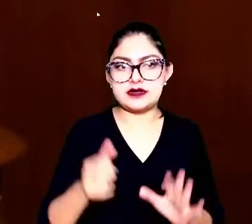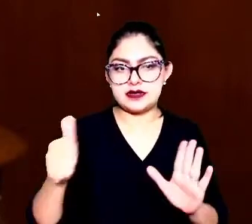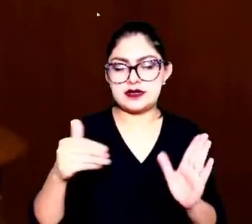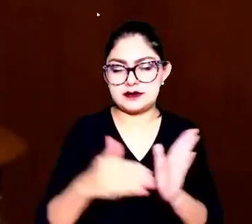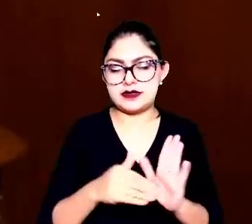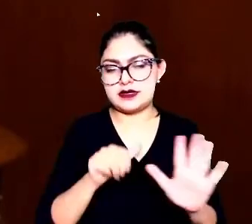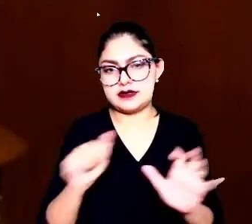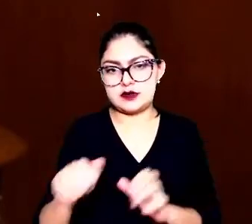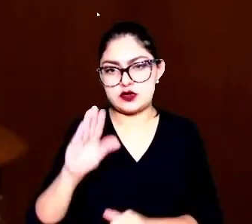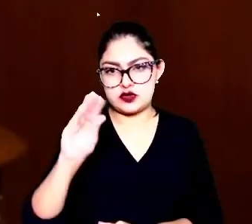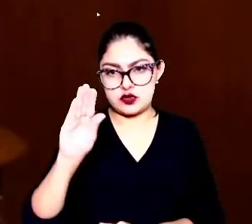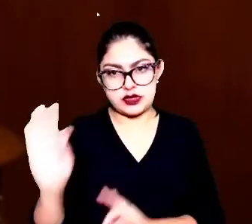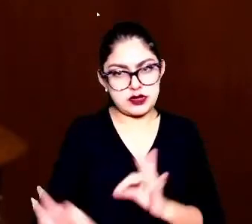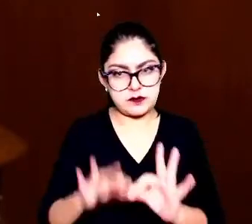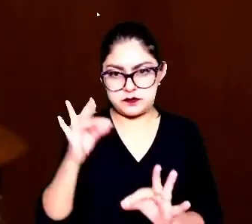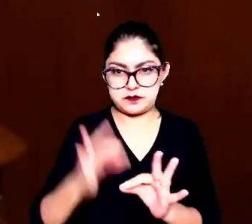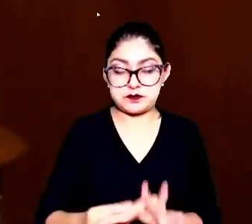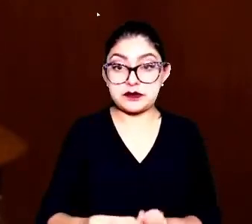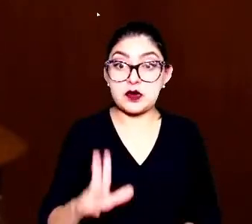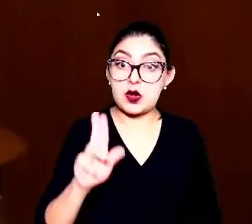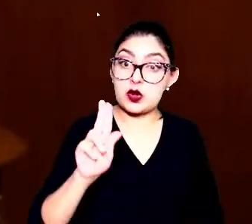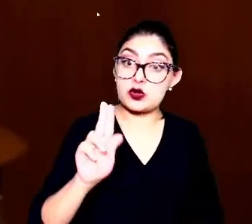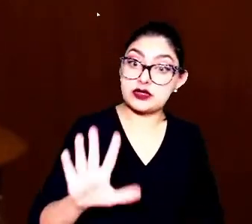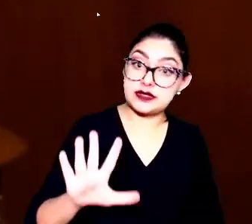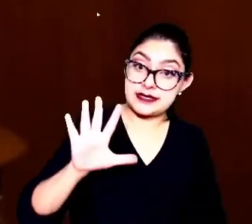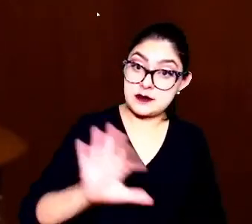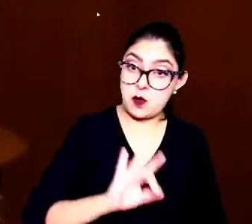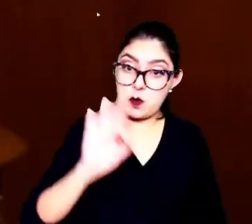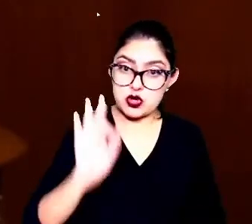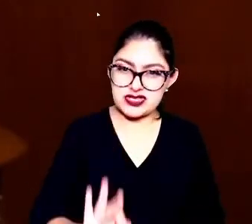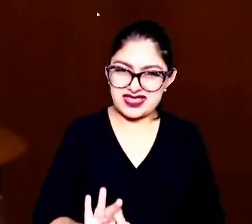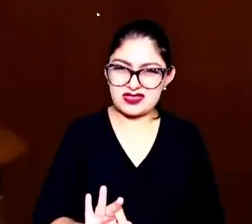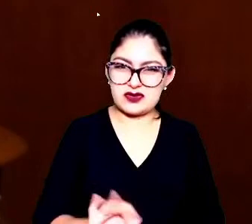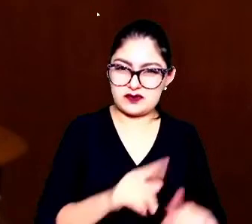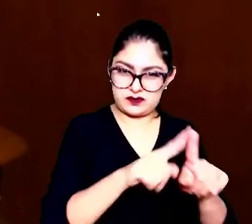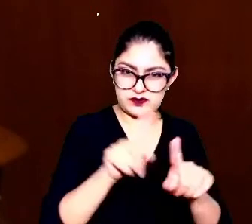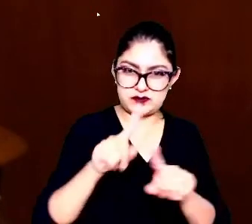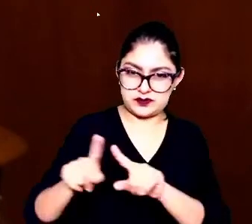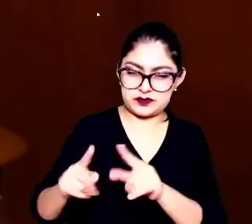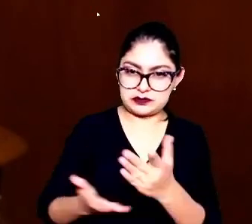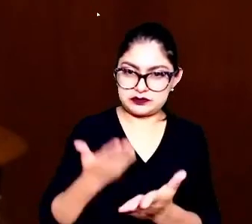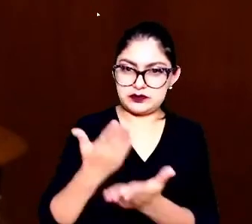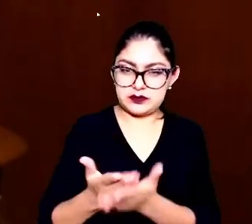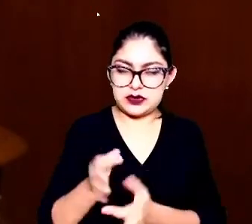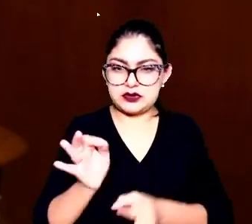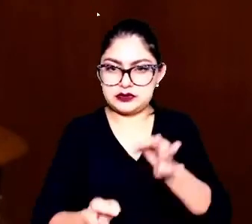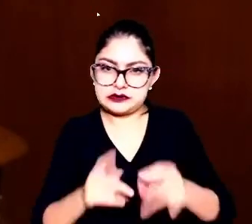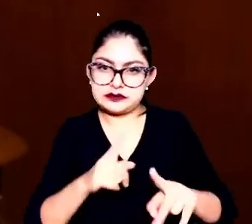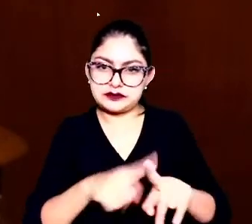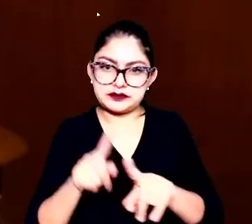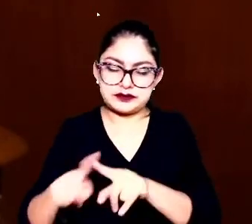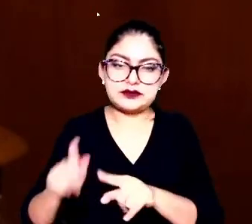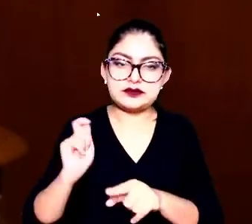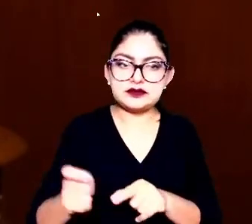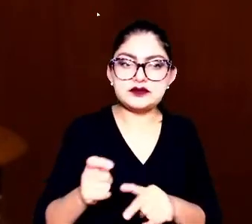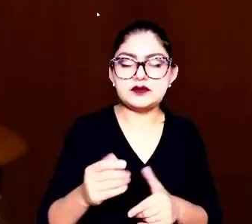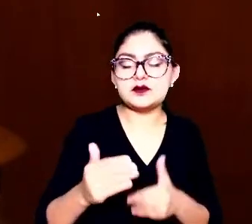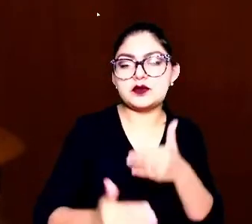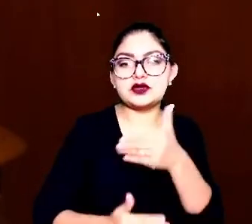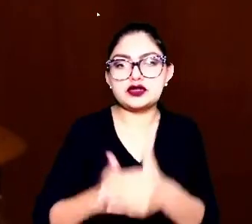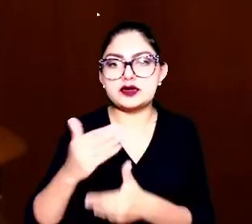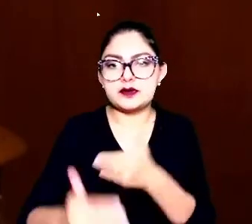el 85% de estos asuntos se dieron en procedimiento ordinario Y si obtuvieron